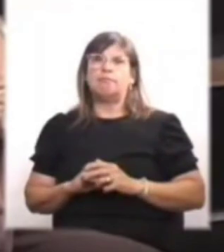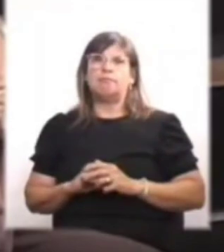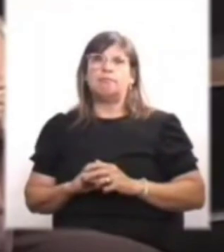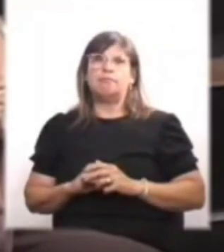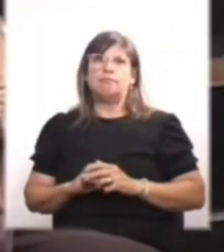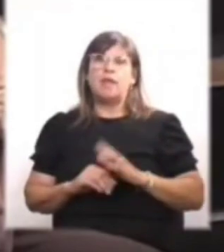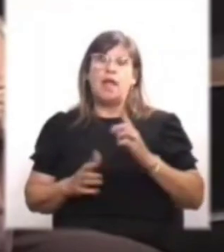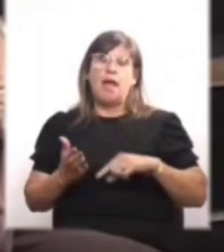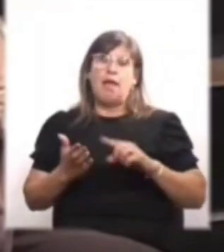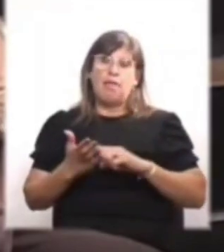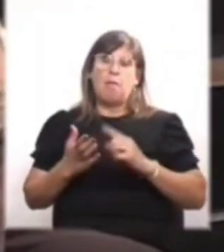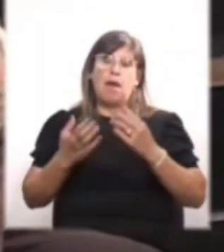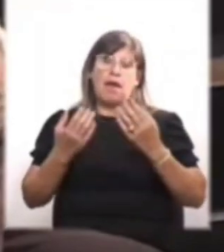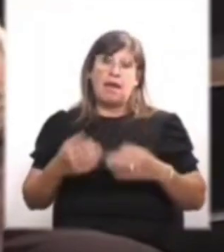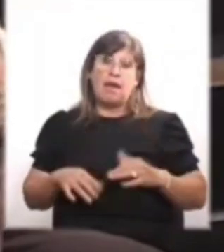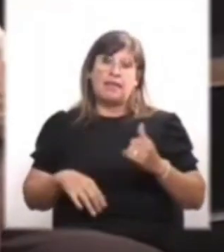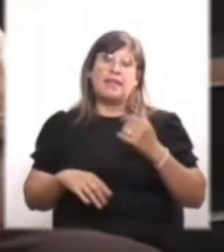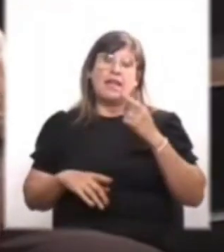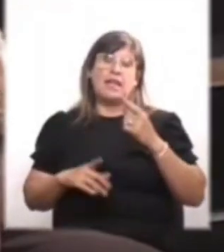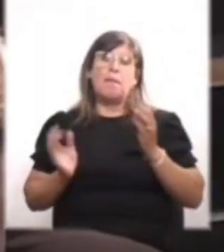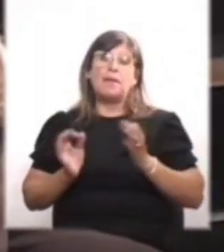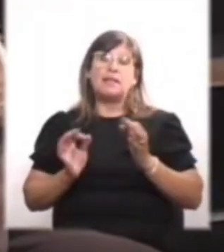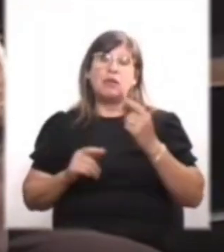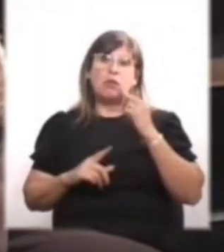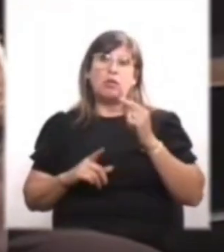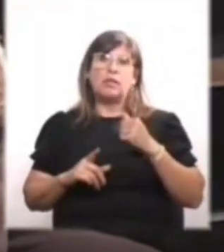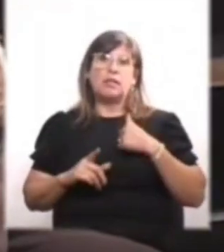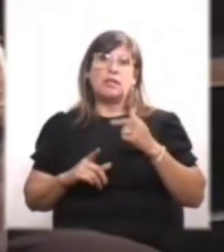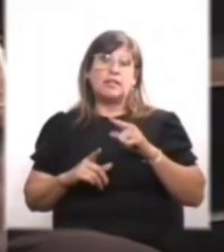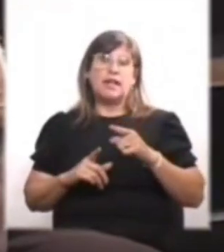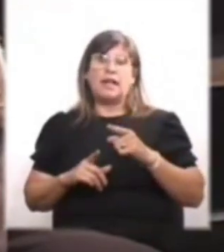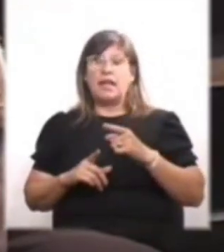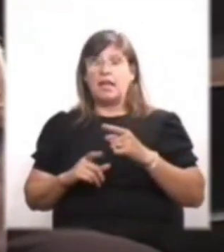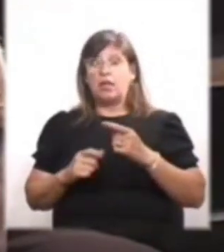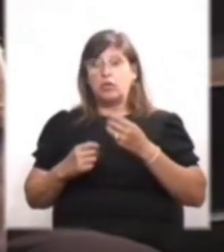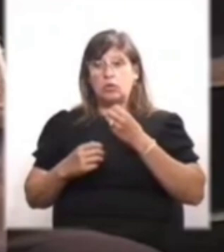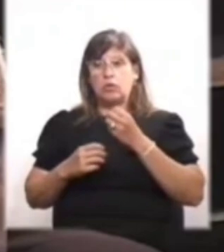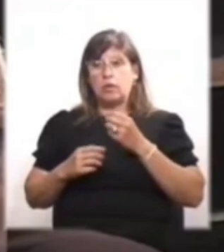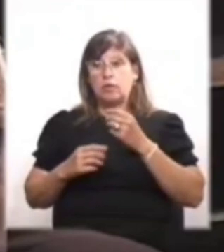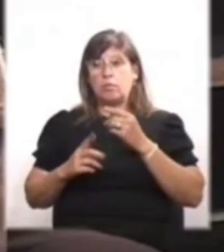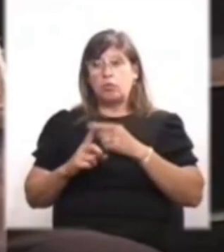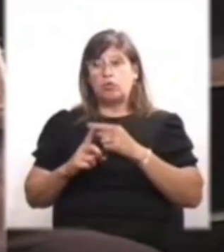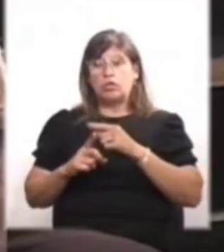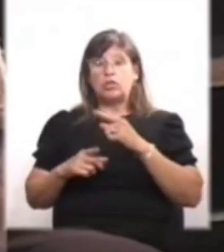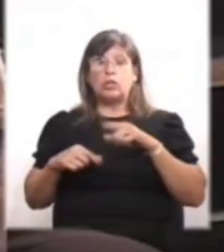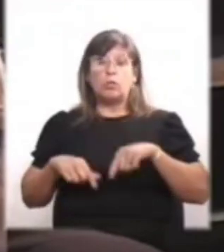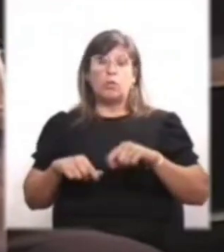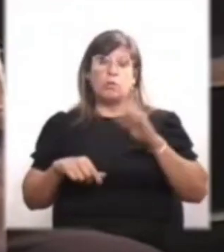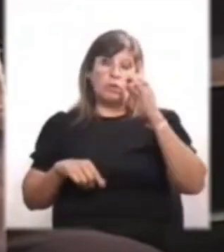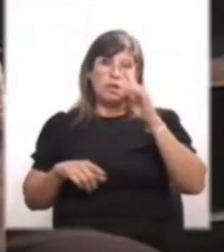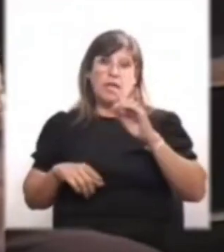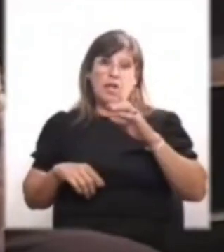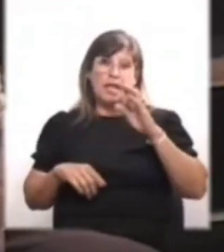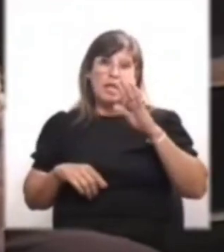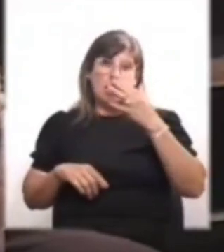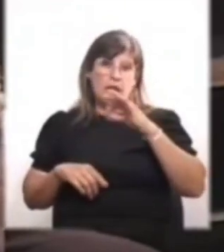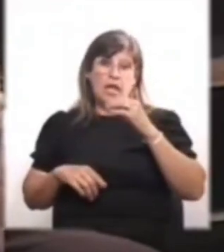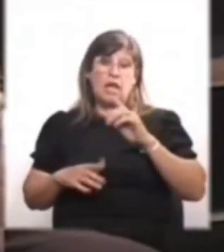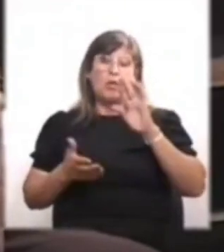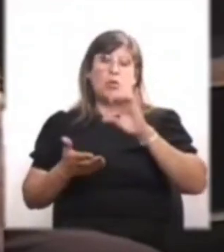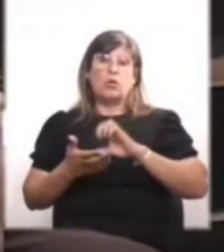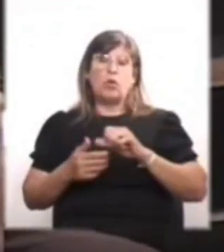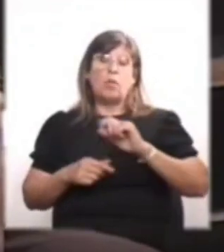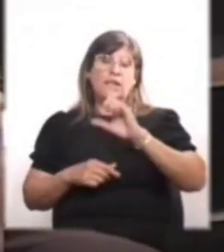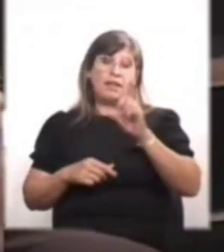El Uruguay además tiene una particularidad que habla a favor del Ministerio de Ganadería. En el único país de la región que el monte